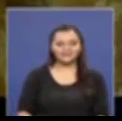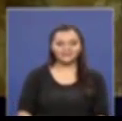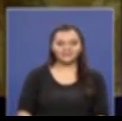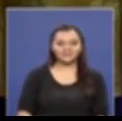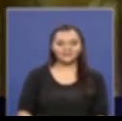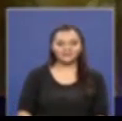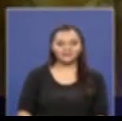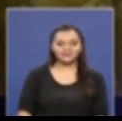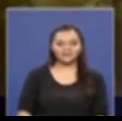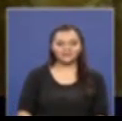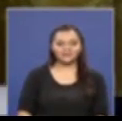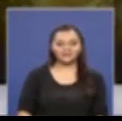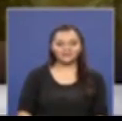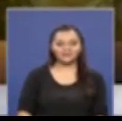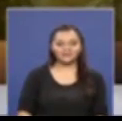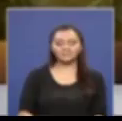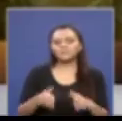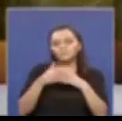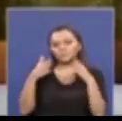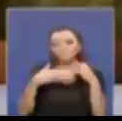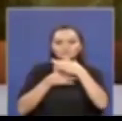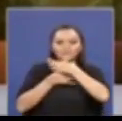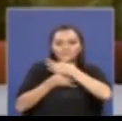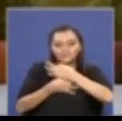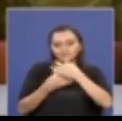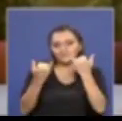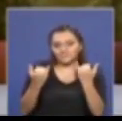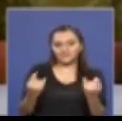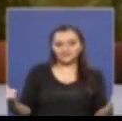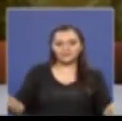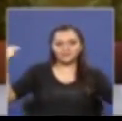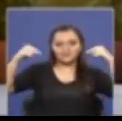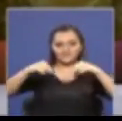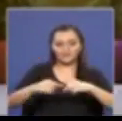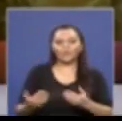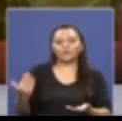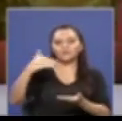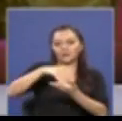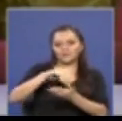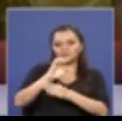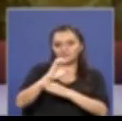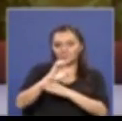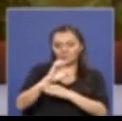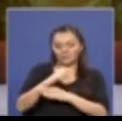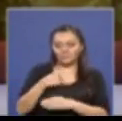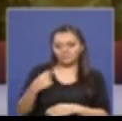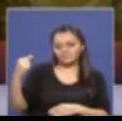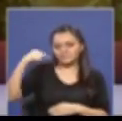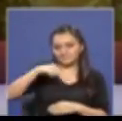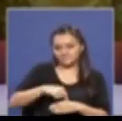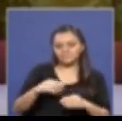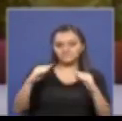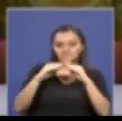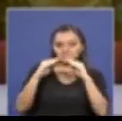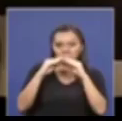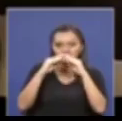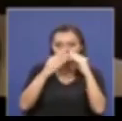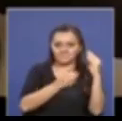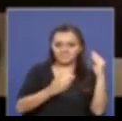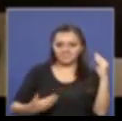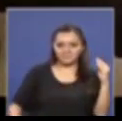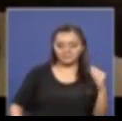verdad que es un gran honor y privilegio estar presente una vez más en el Ecuador y en este Palacio